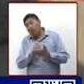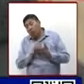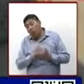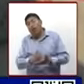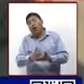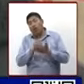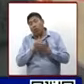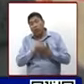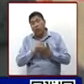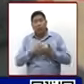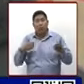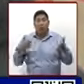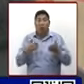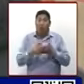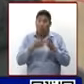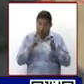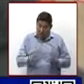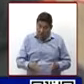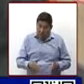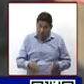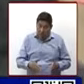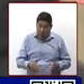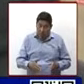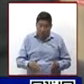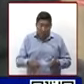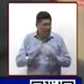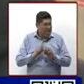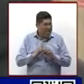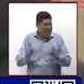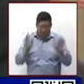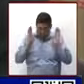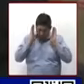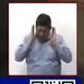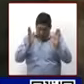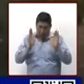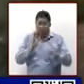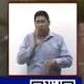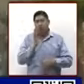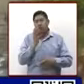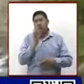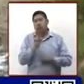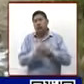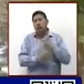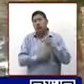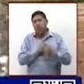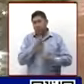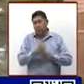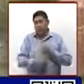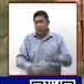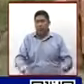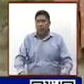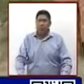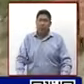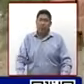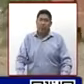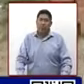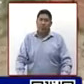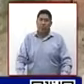favor, pero ellos no. Nadie escucha sus súplicas. Nadie escucha sus súplicas.